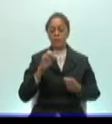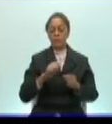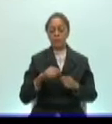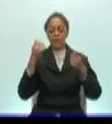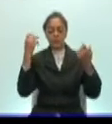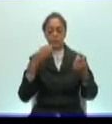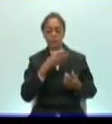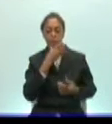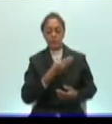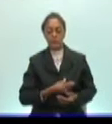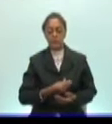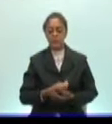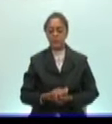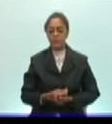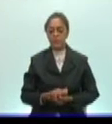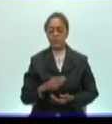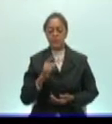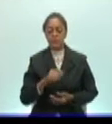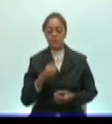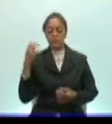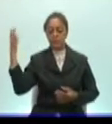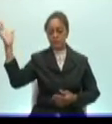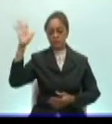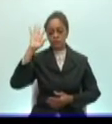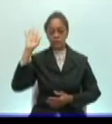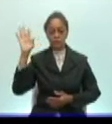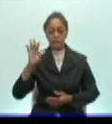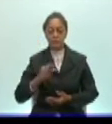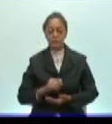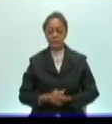la barba de Castro", y agitó su brazo en la despedida.